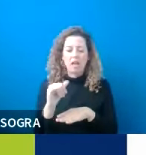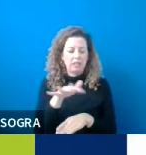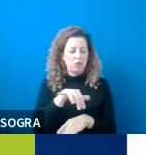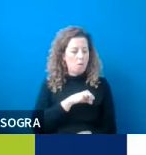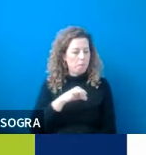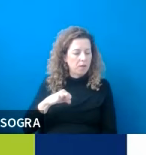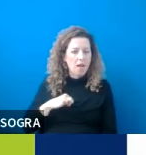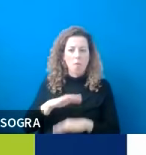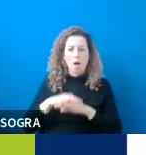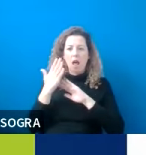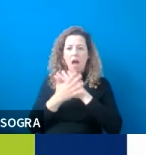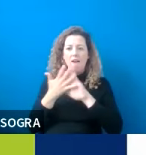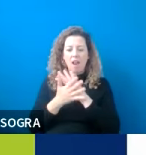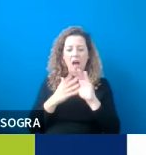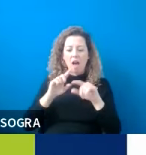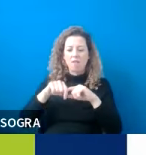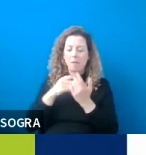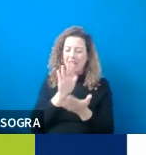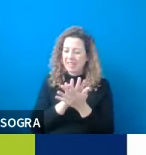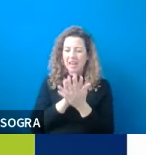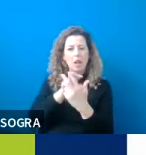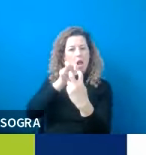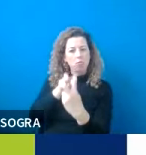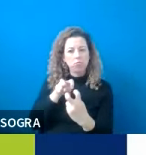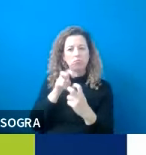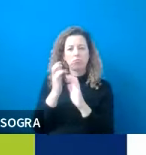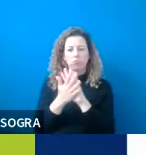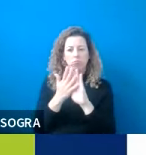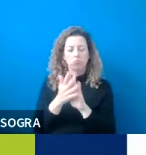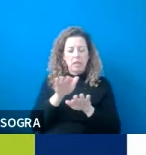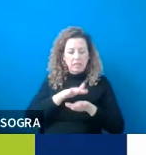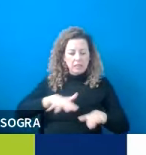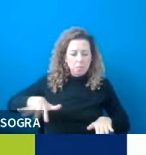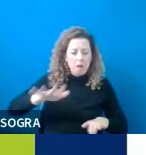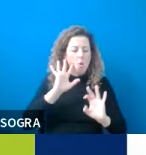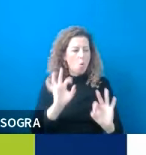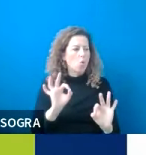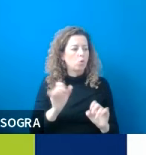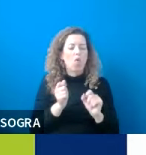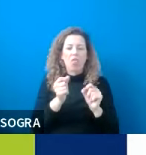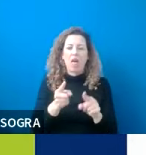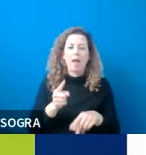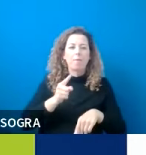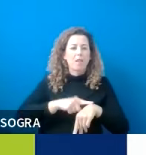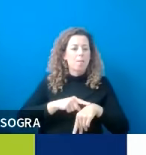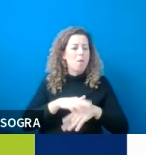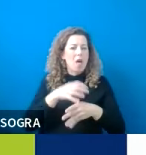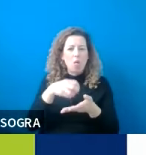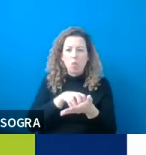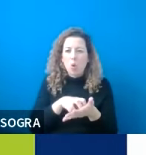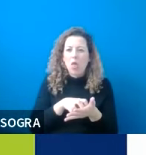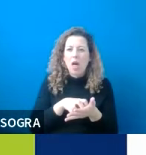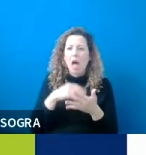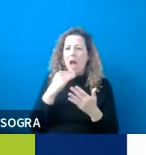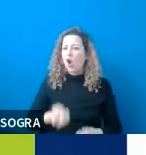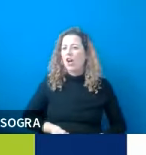donde podamos hablar con la familia de manera tranquila, dar espacio para resolver dudas, dar espacio para la reacción emocional que se pueda